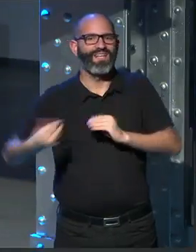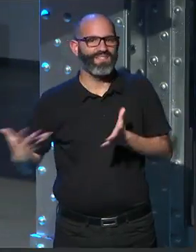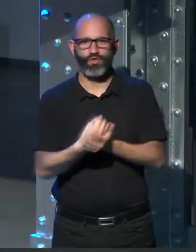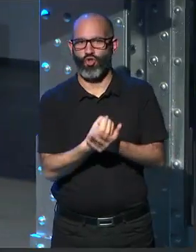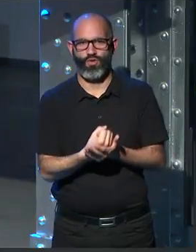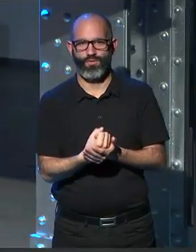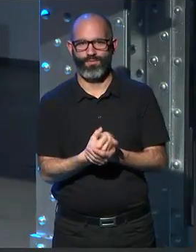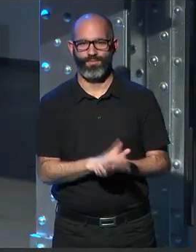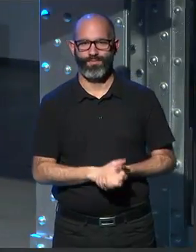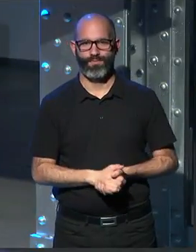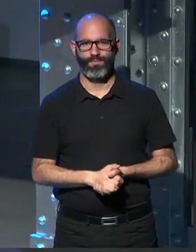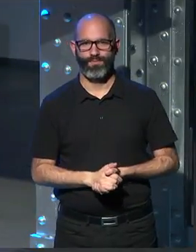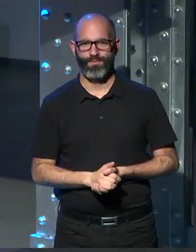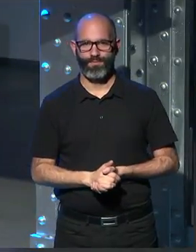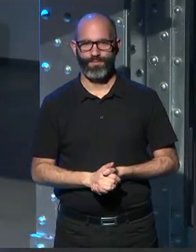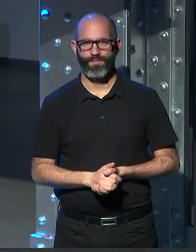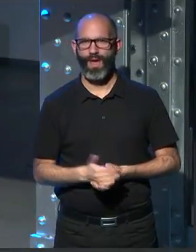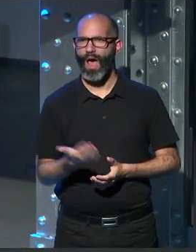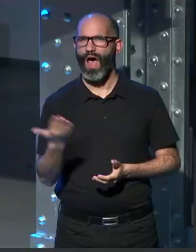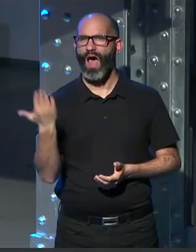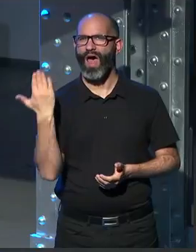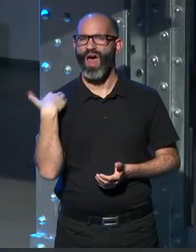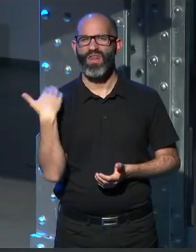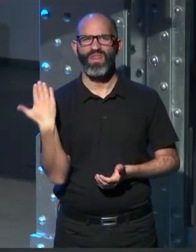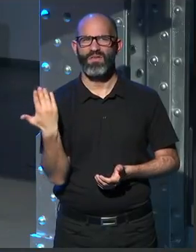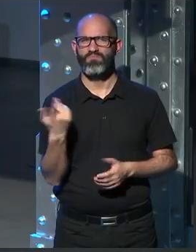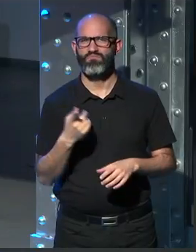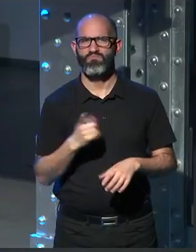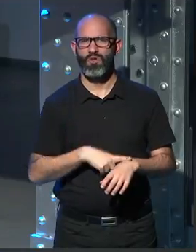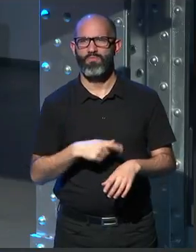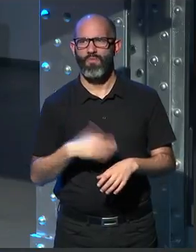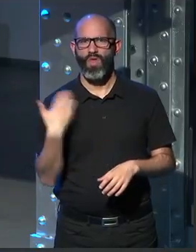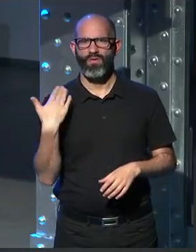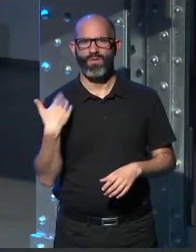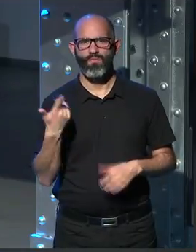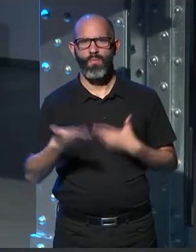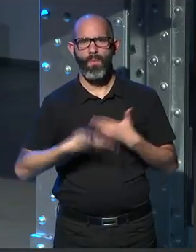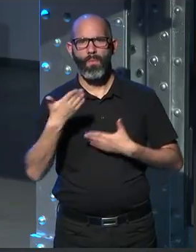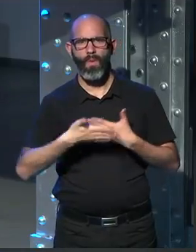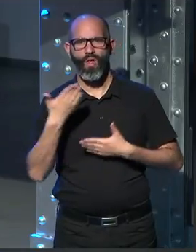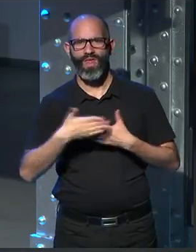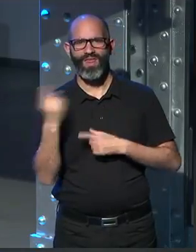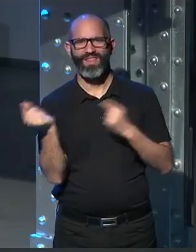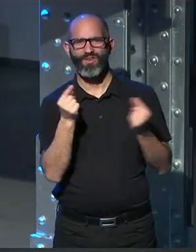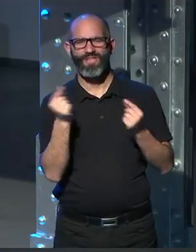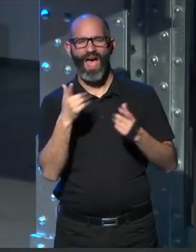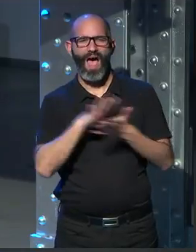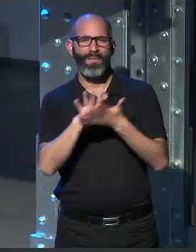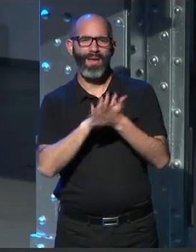cosa. Estuvo no hace demasiado tiempo bastante de moda una discusión que era